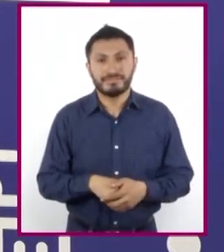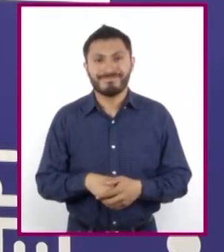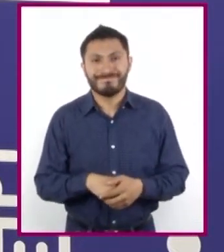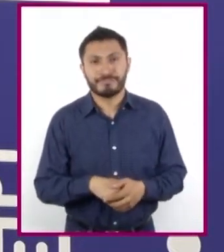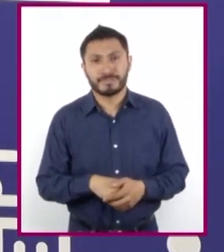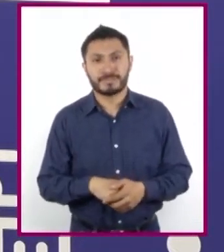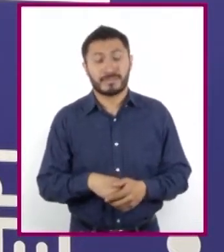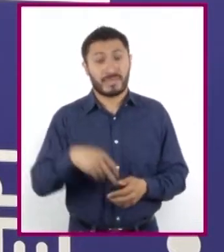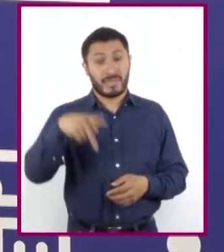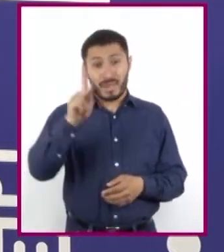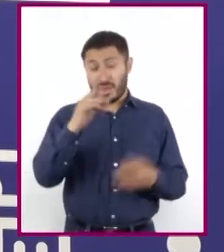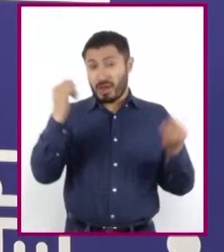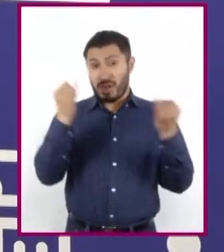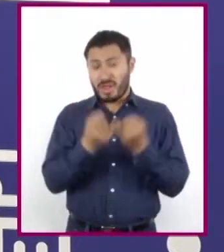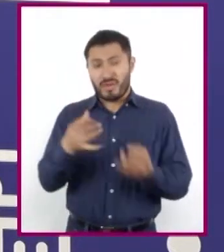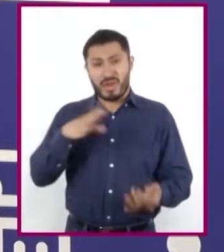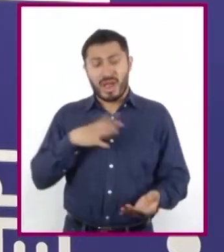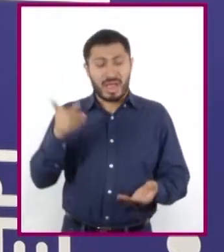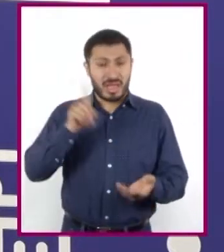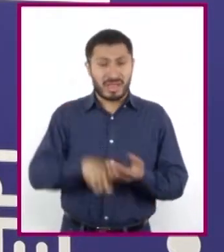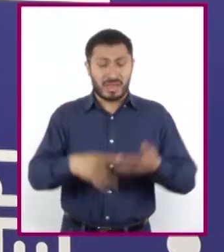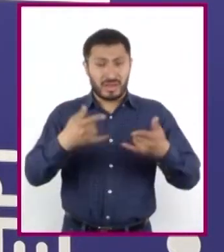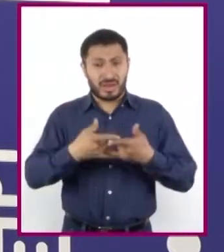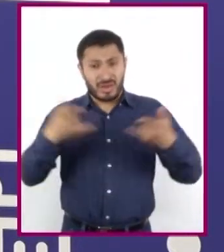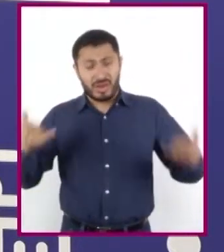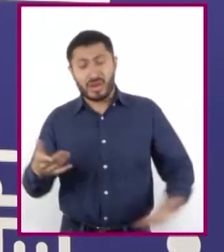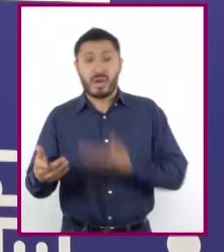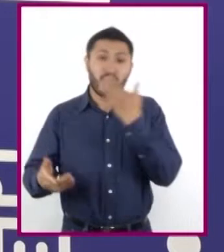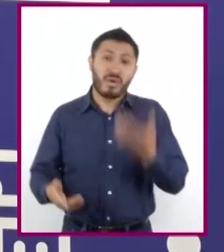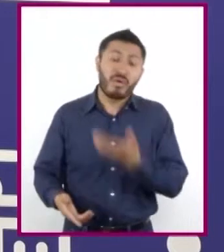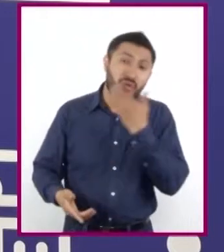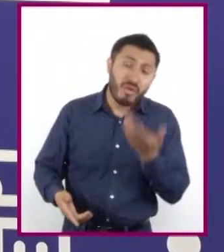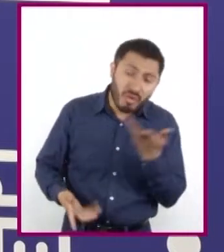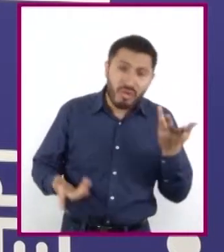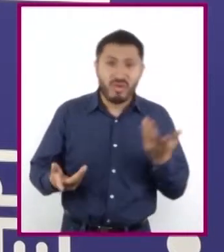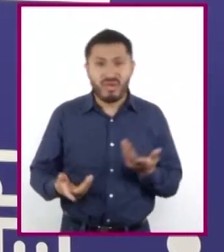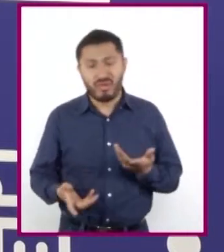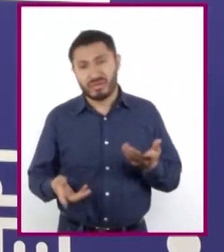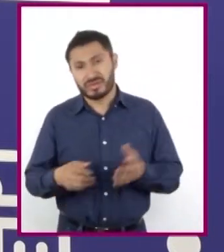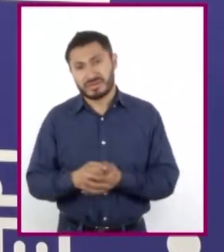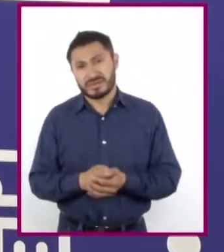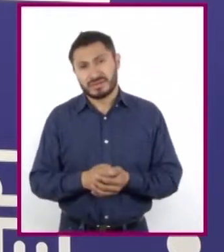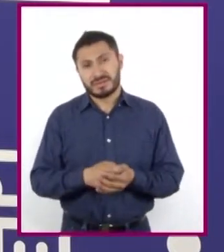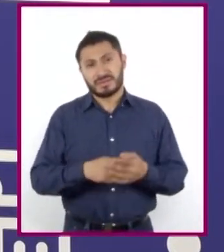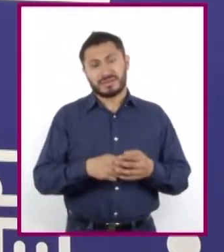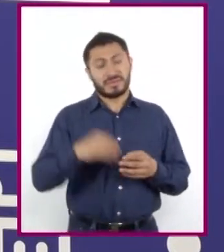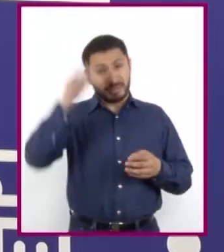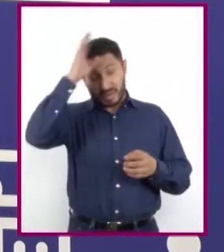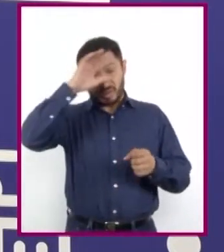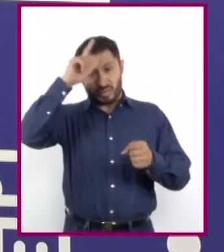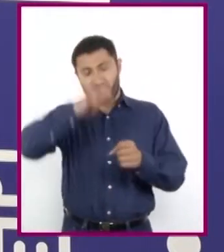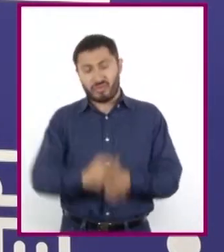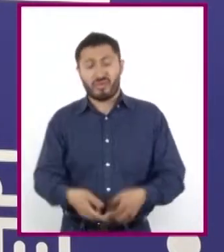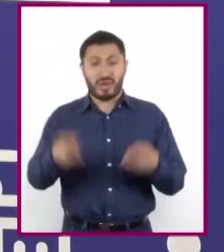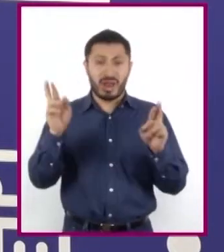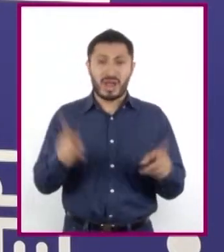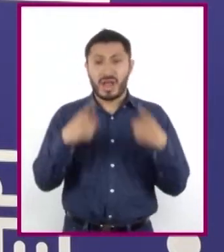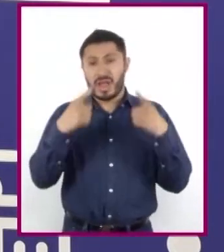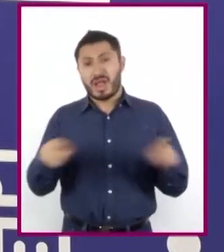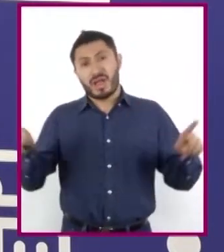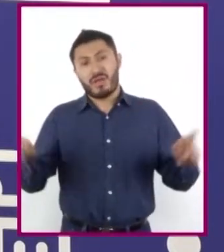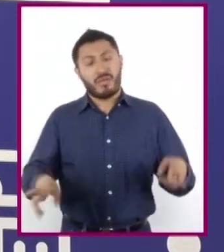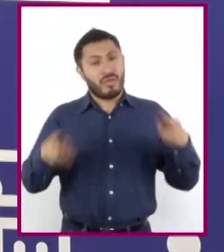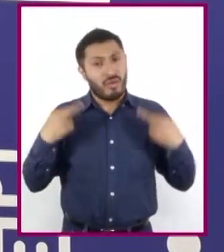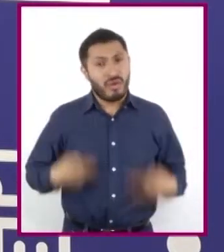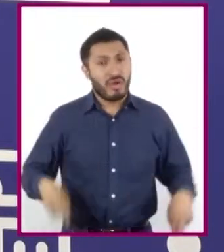Pero también está presente la historia en nuestras costumbres y tradiciones, la música, la vestimenta, lo